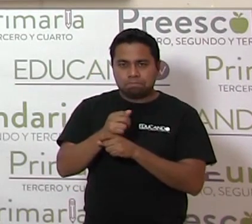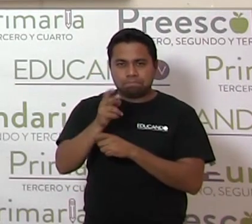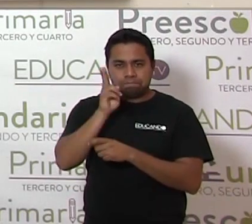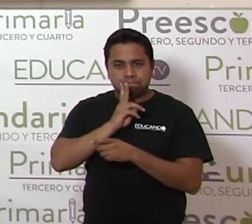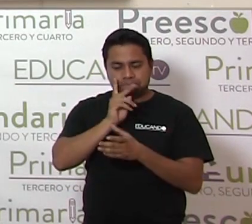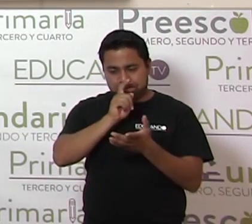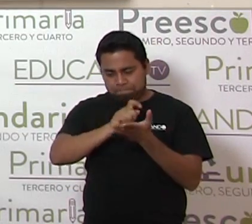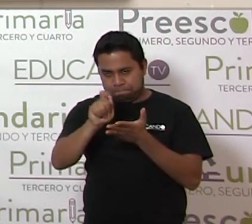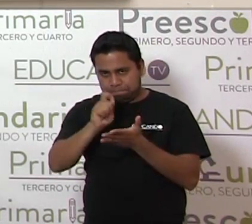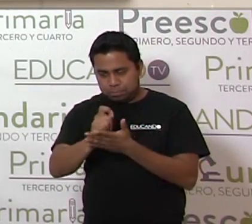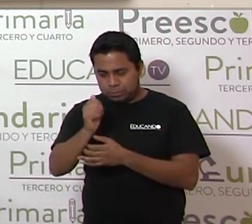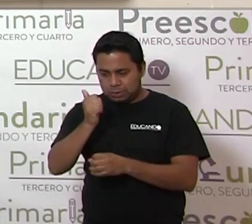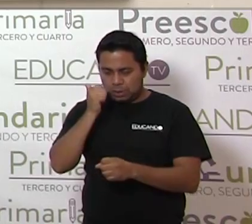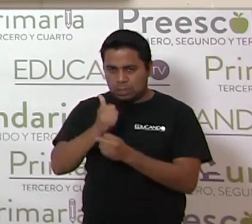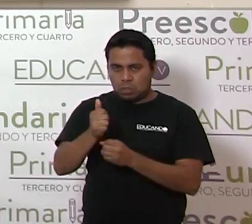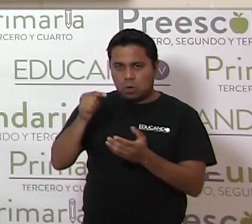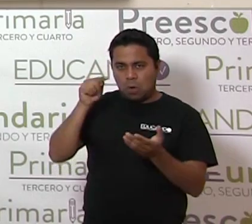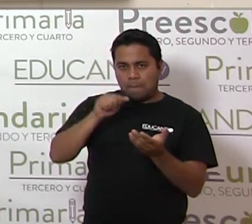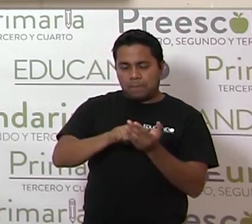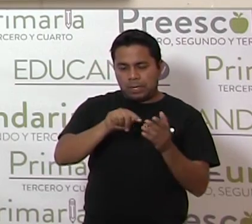acá,